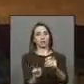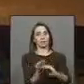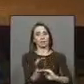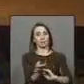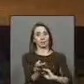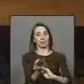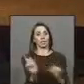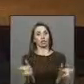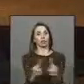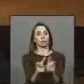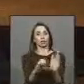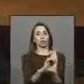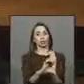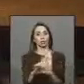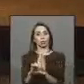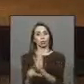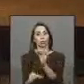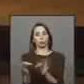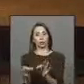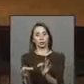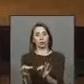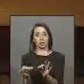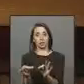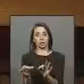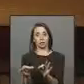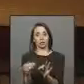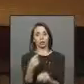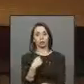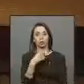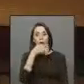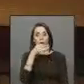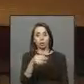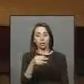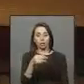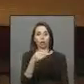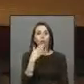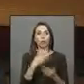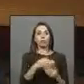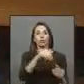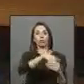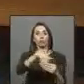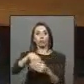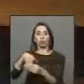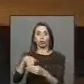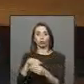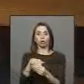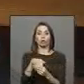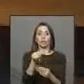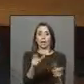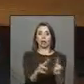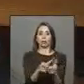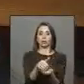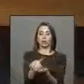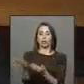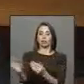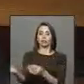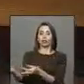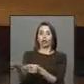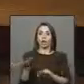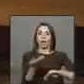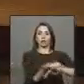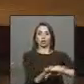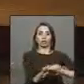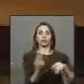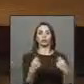requerimiento en la Comisión de Constitución, Legislación y Justicia, que de paso quiero señalar que al momento de votar rechazó el requerimiento,